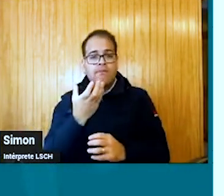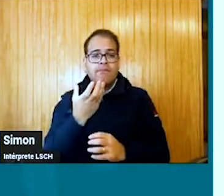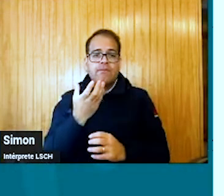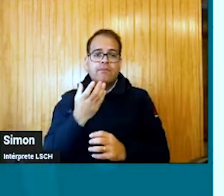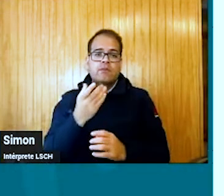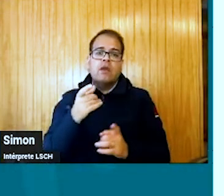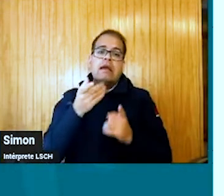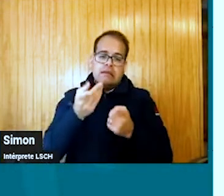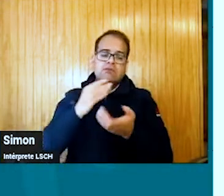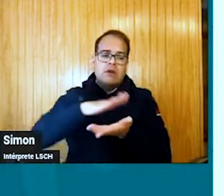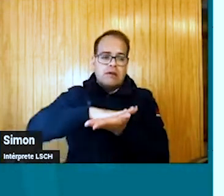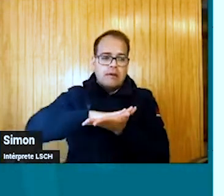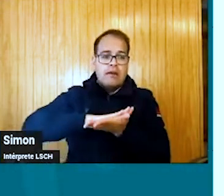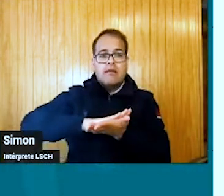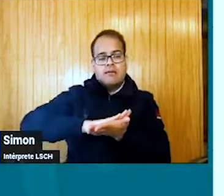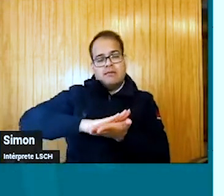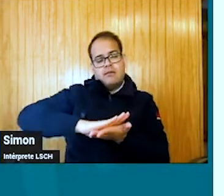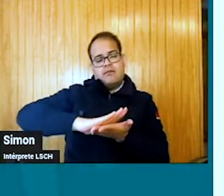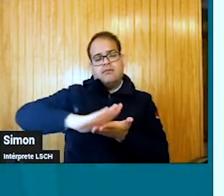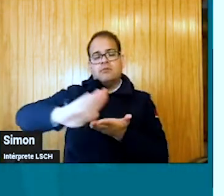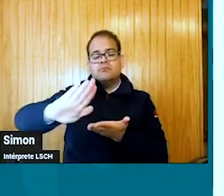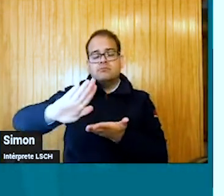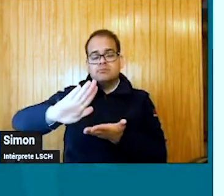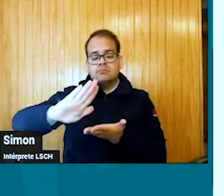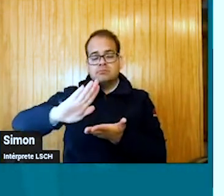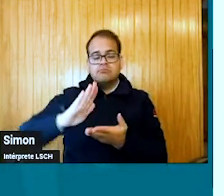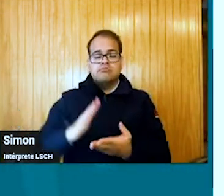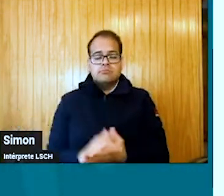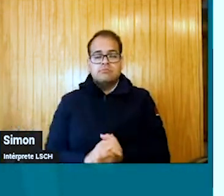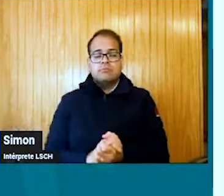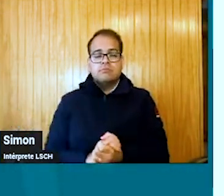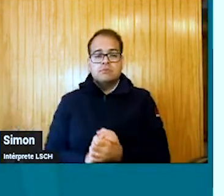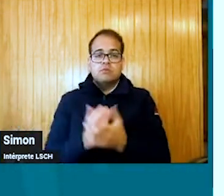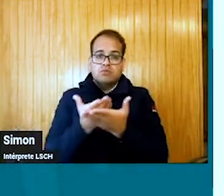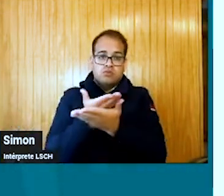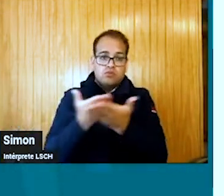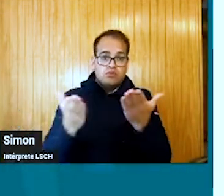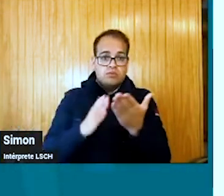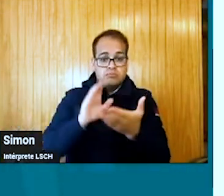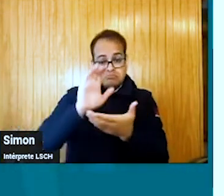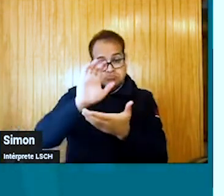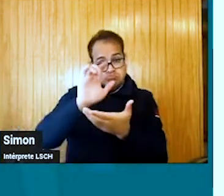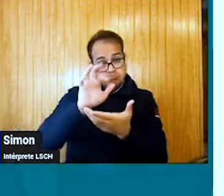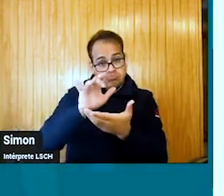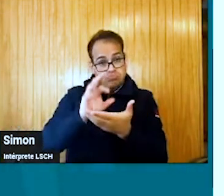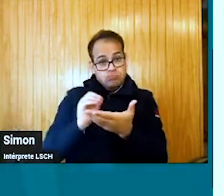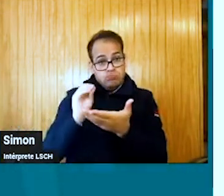gratis. Y ustedes ponen los datos que antes